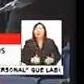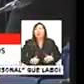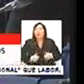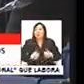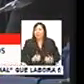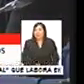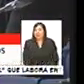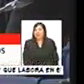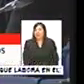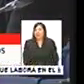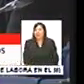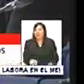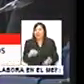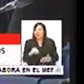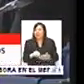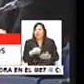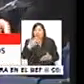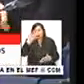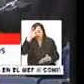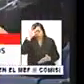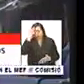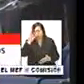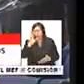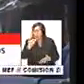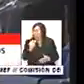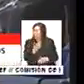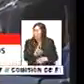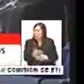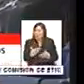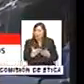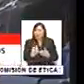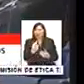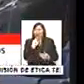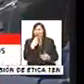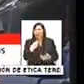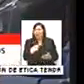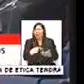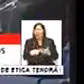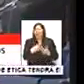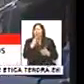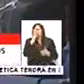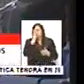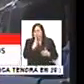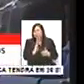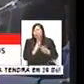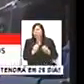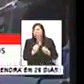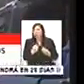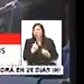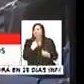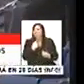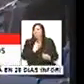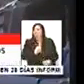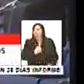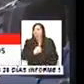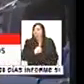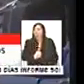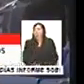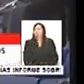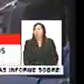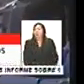vida para adquirir saber no fui al colegio para que me dijeran en que dios tengo que creer porque eso lo decido yo